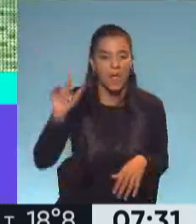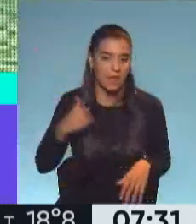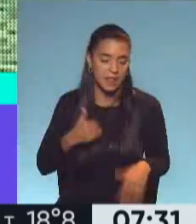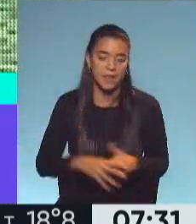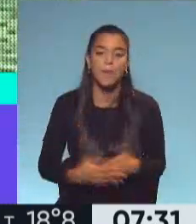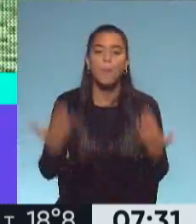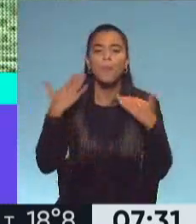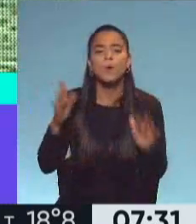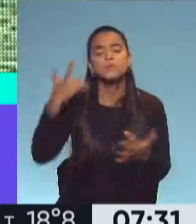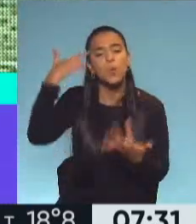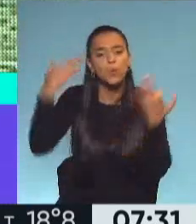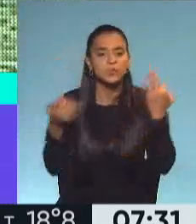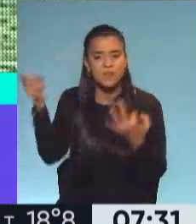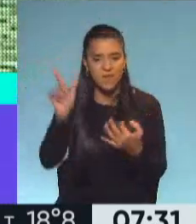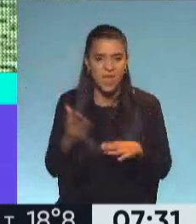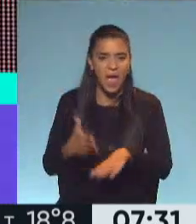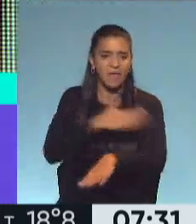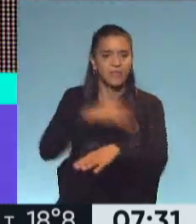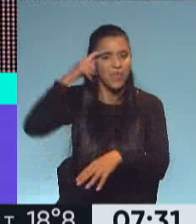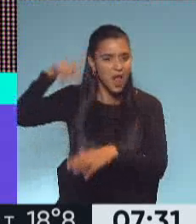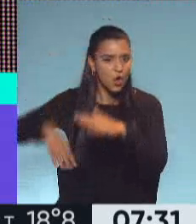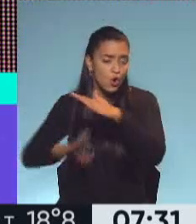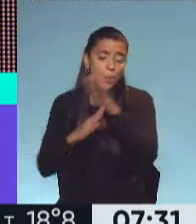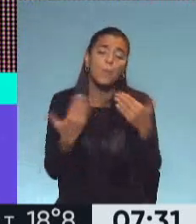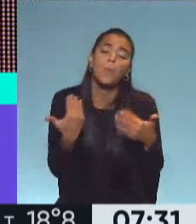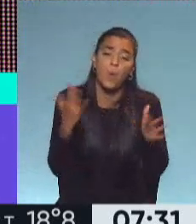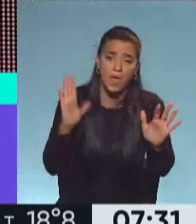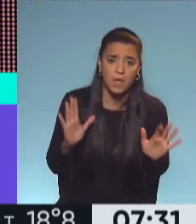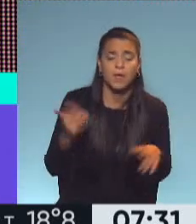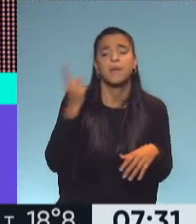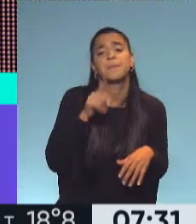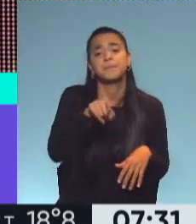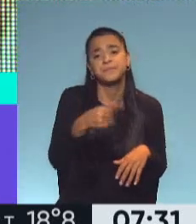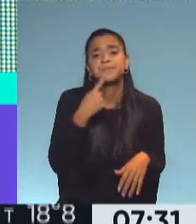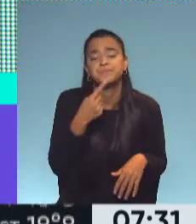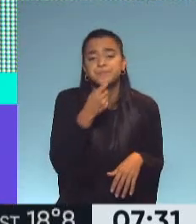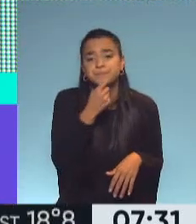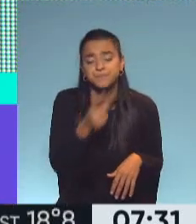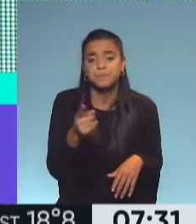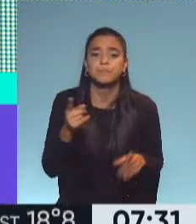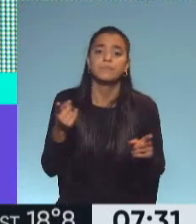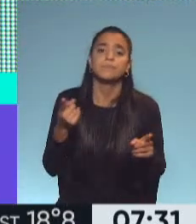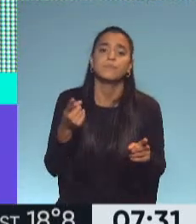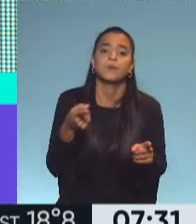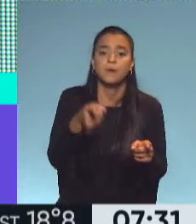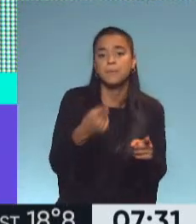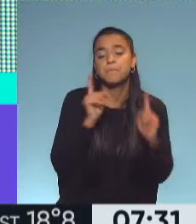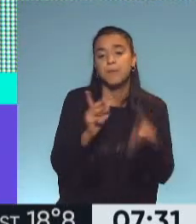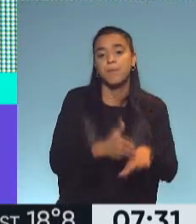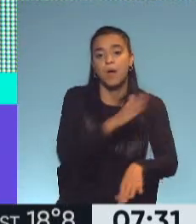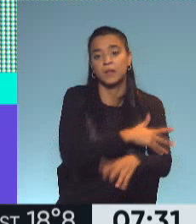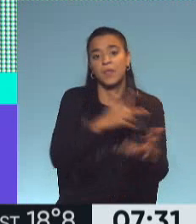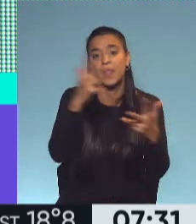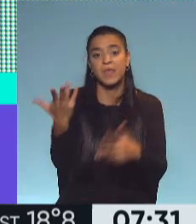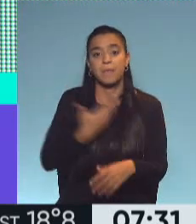una expresión de la justicia federal antes que la Corte. Podría haberlo, pero en ese caso lo que deberíamos estar es esto que decía